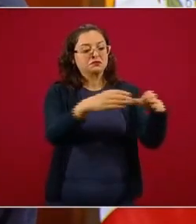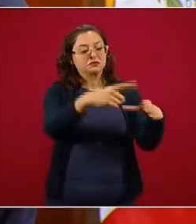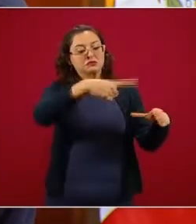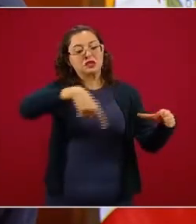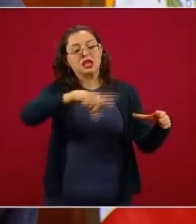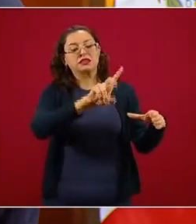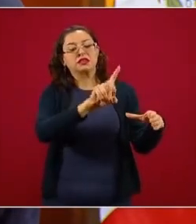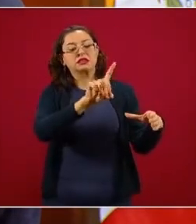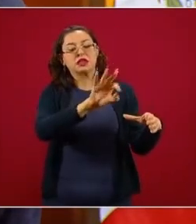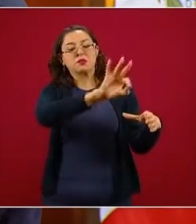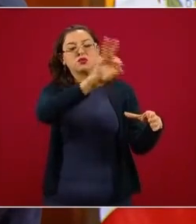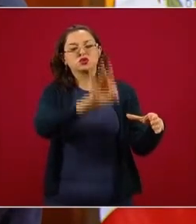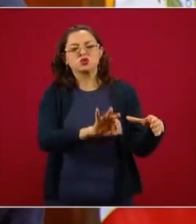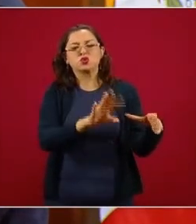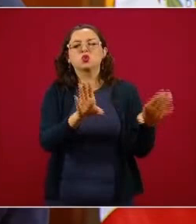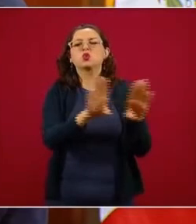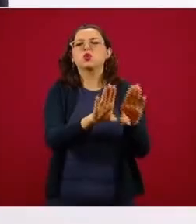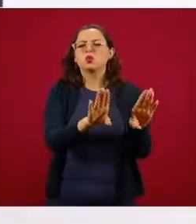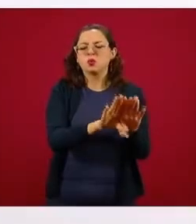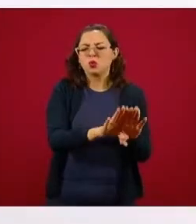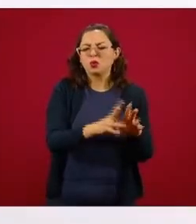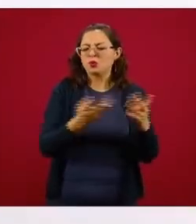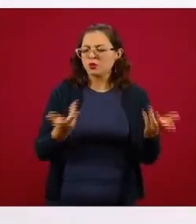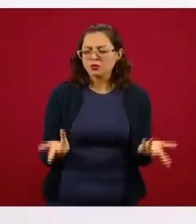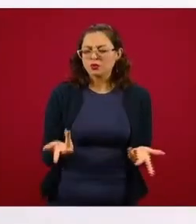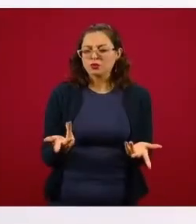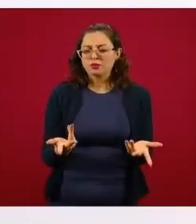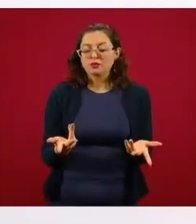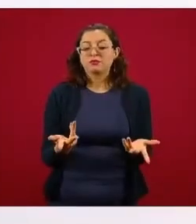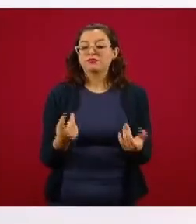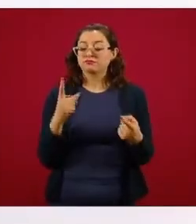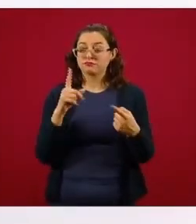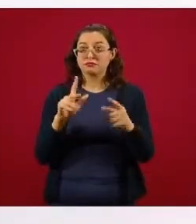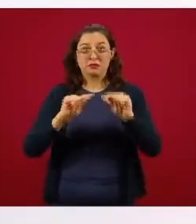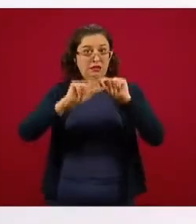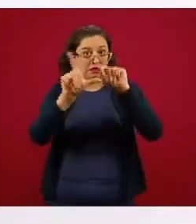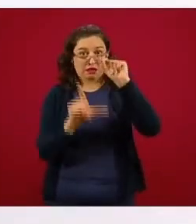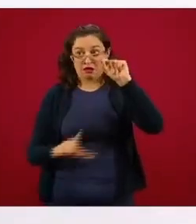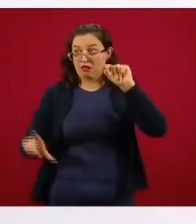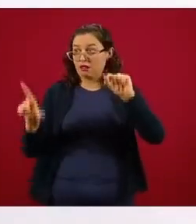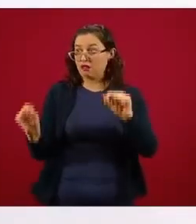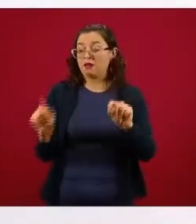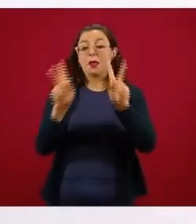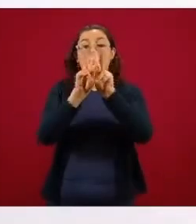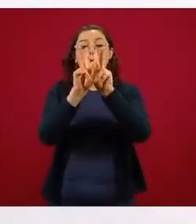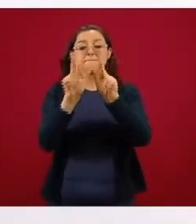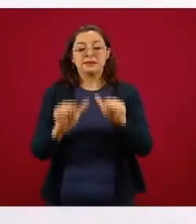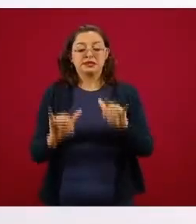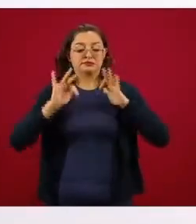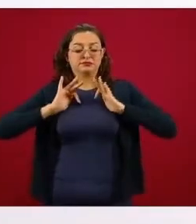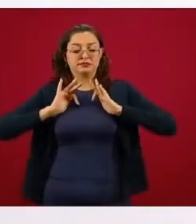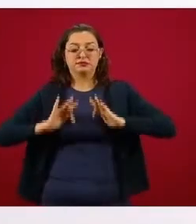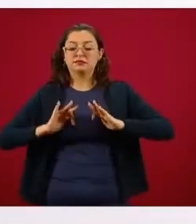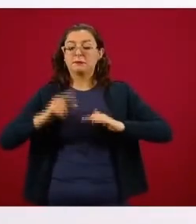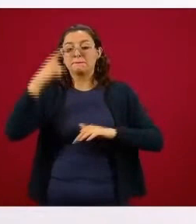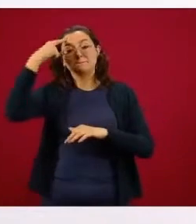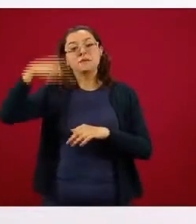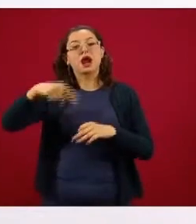población reside en conseguir la paz y la tranquilidad en